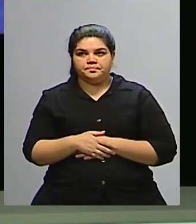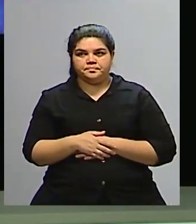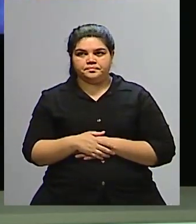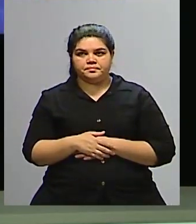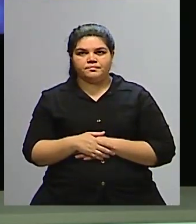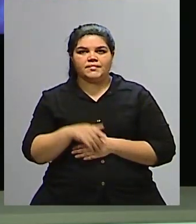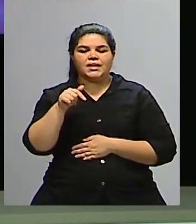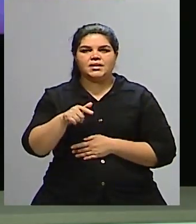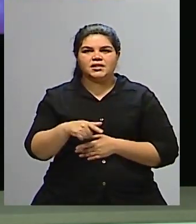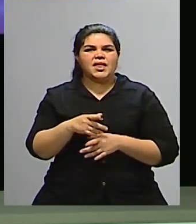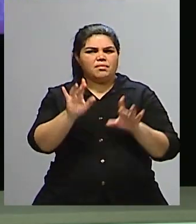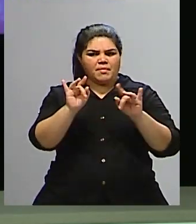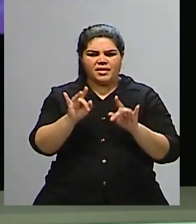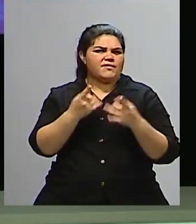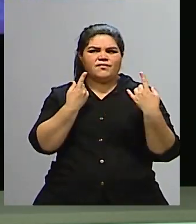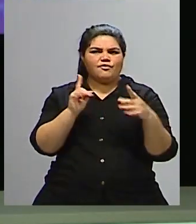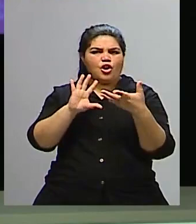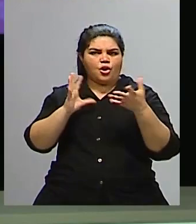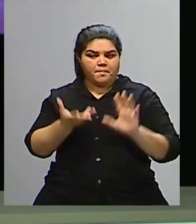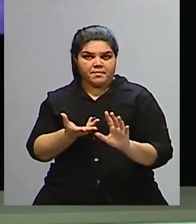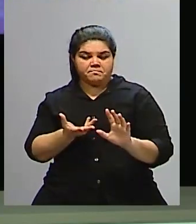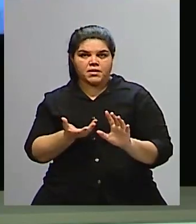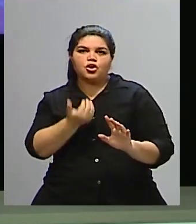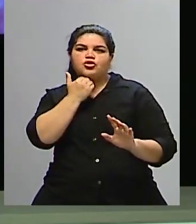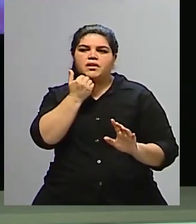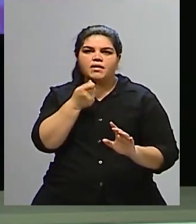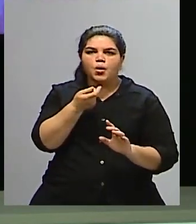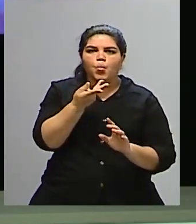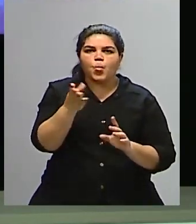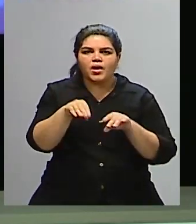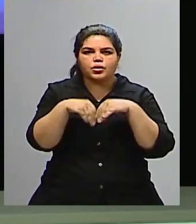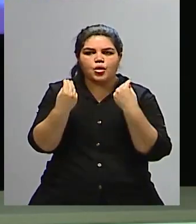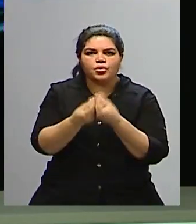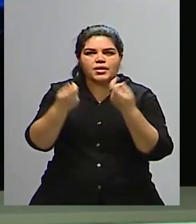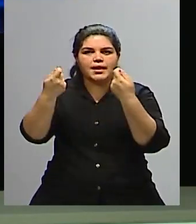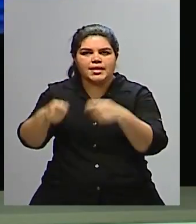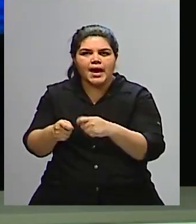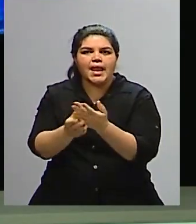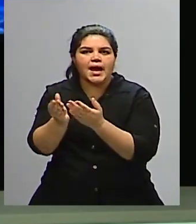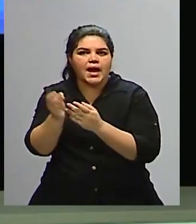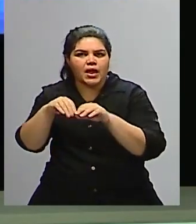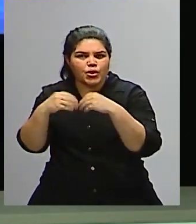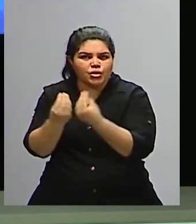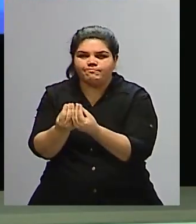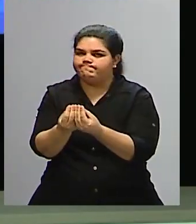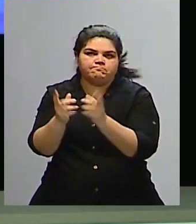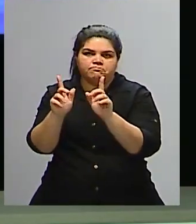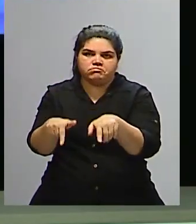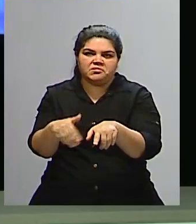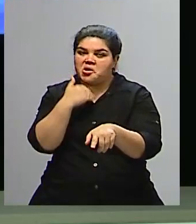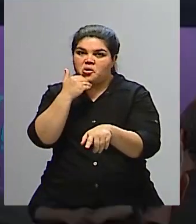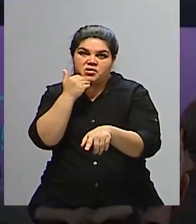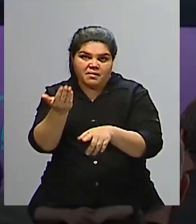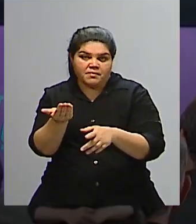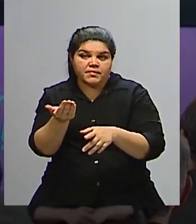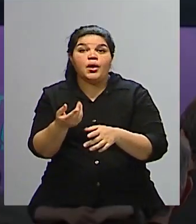nunca sabía cuánto era lo que tenía que gastar. Claro. En cambio, vuelvo a repetir que como el presupuesto es un